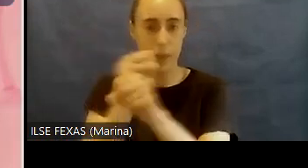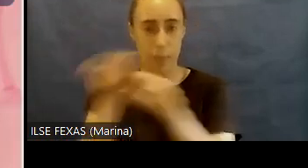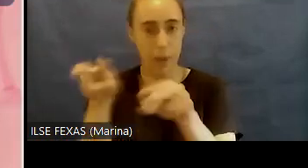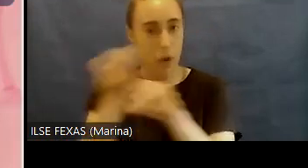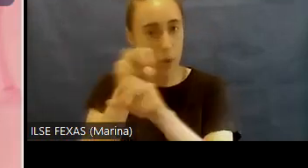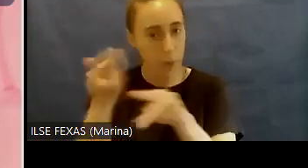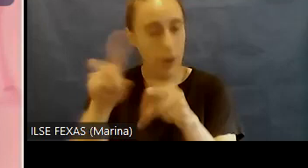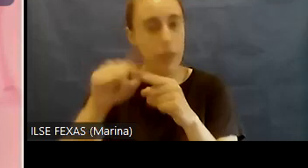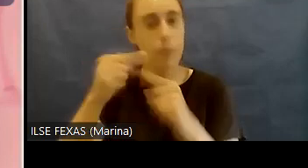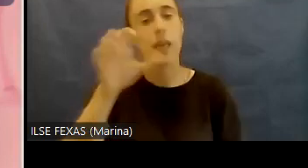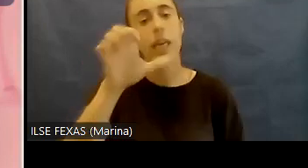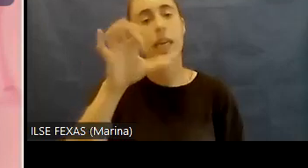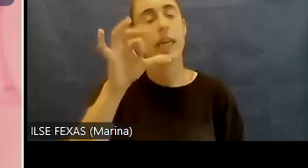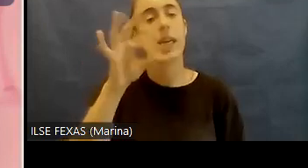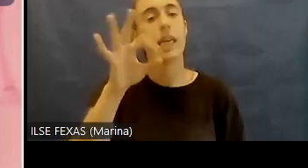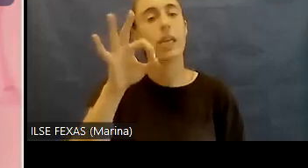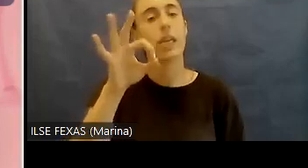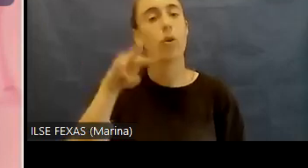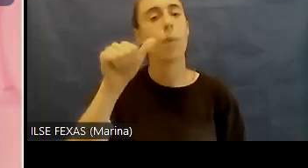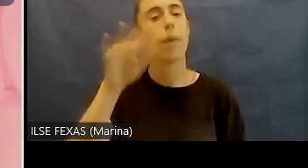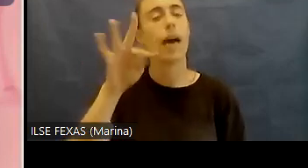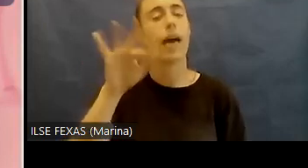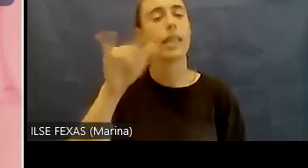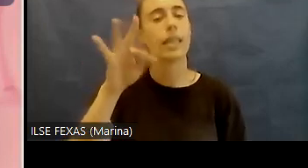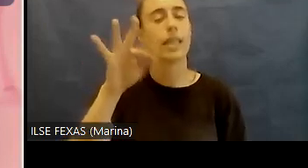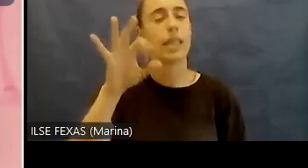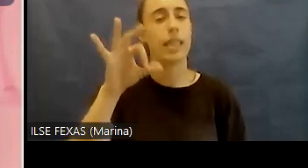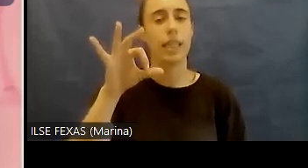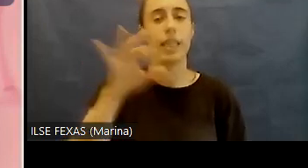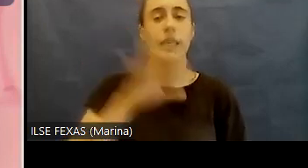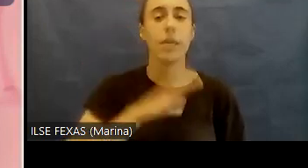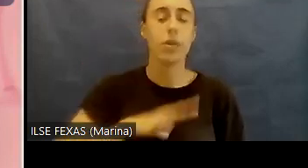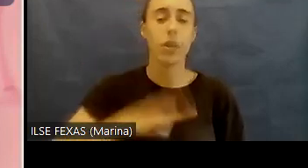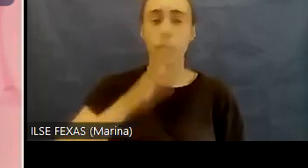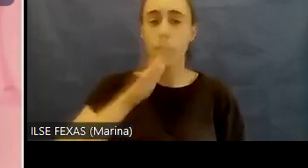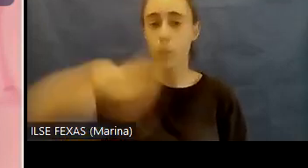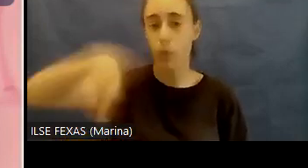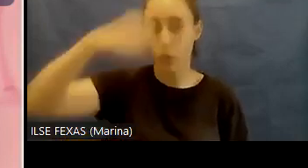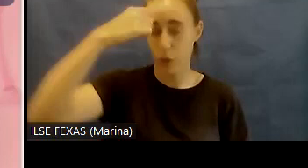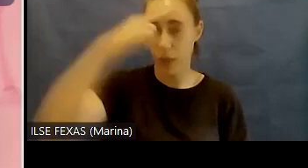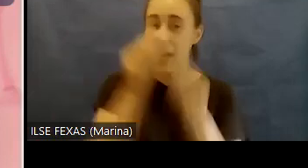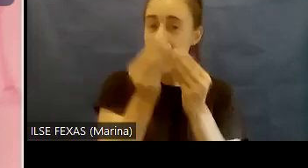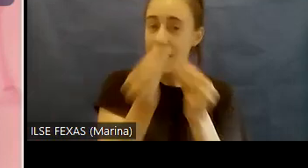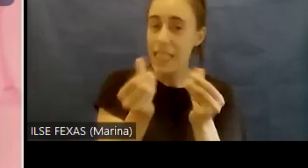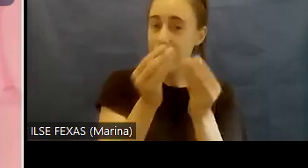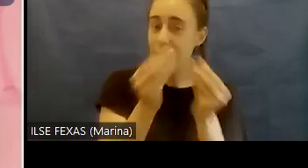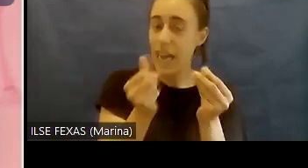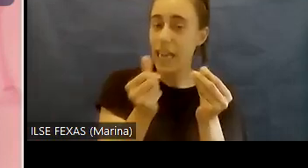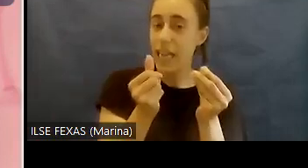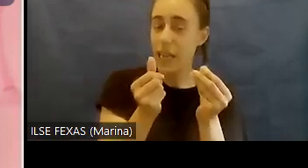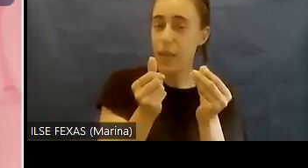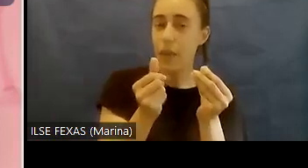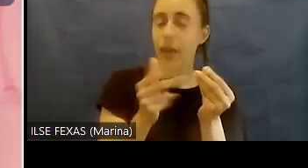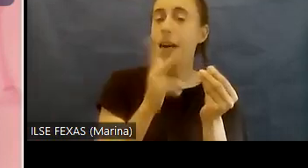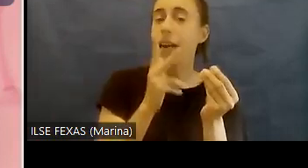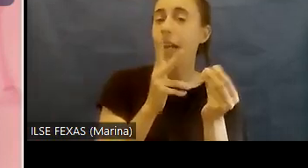y una mucositis por esta razón, por sequedad, porque sabéis que la saliva, aparte de hidratar la mucosa, tiene